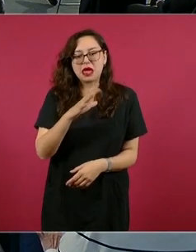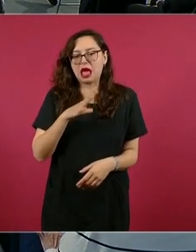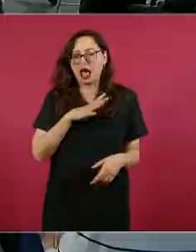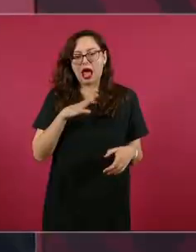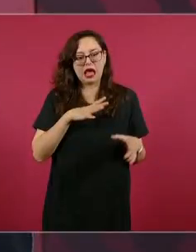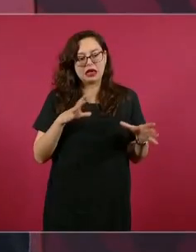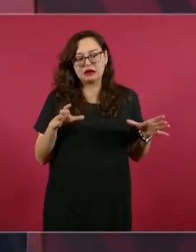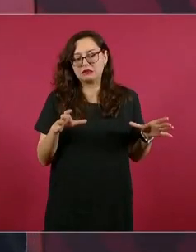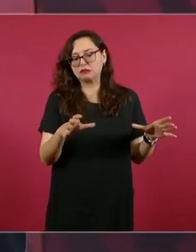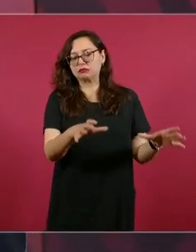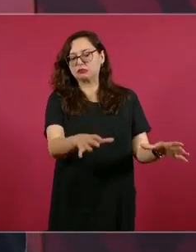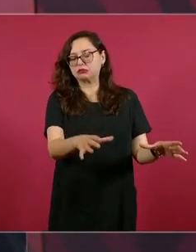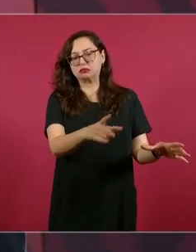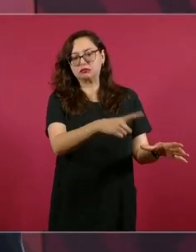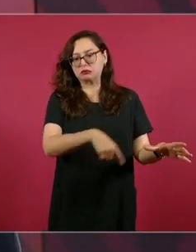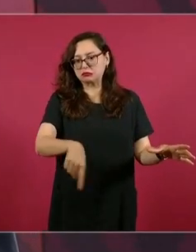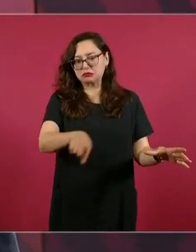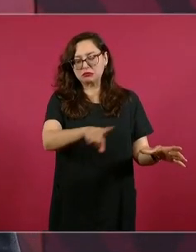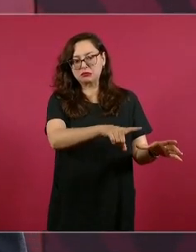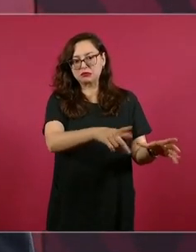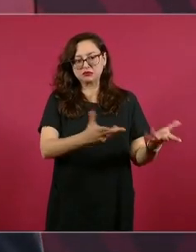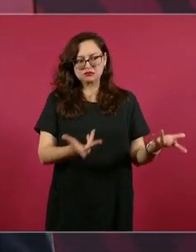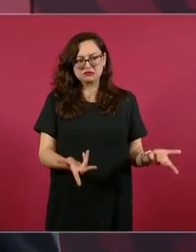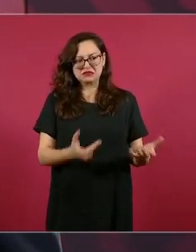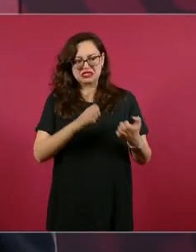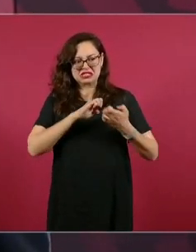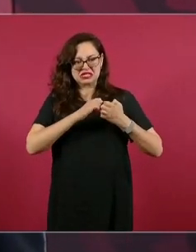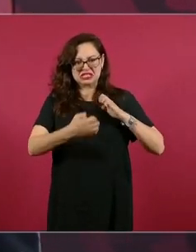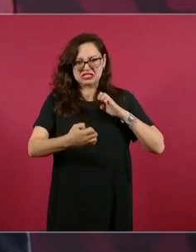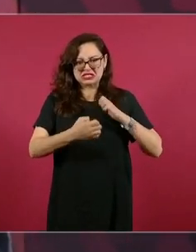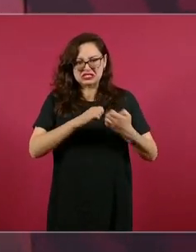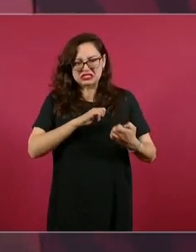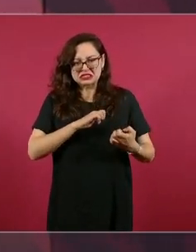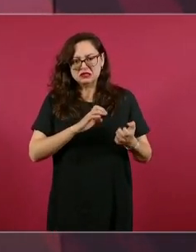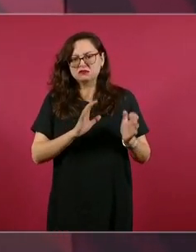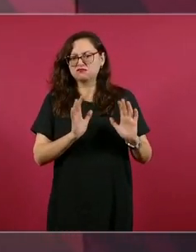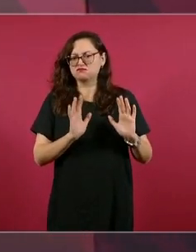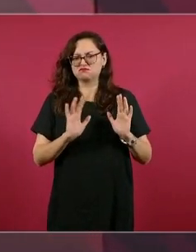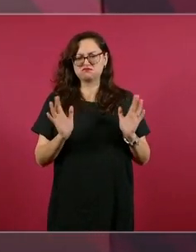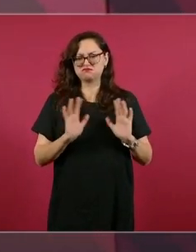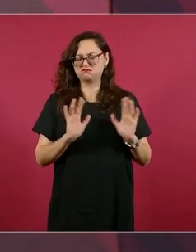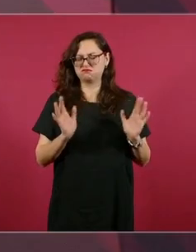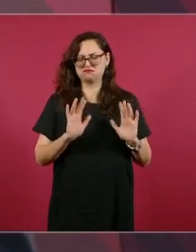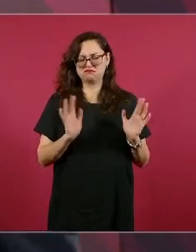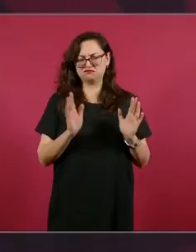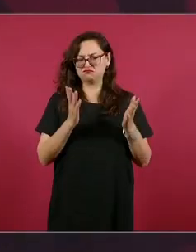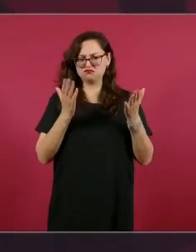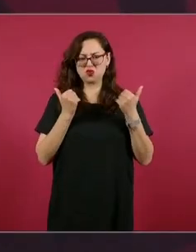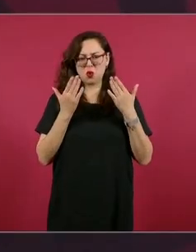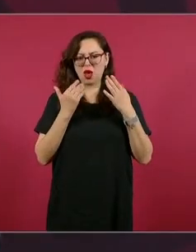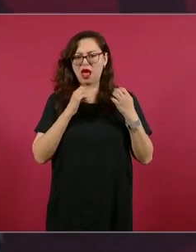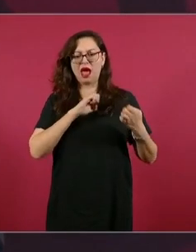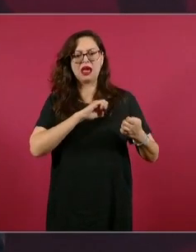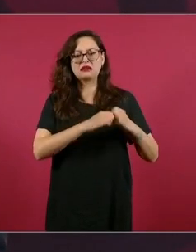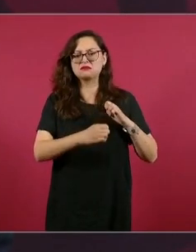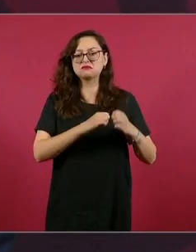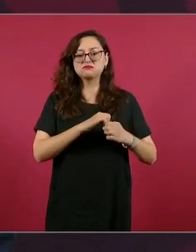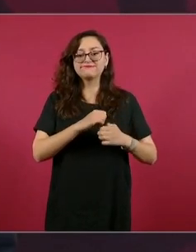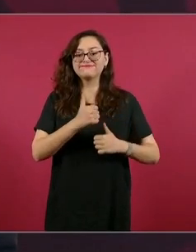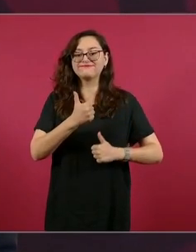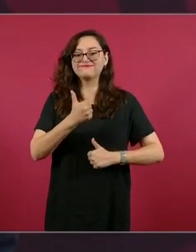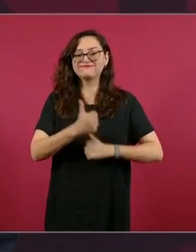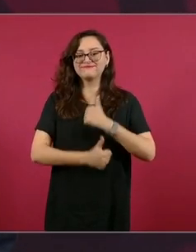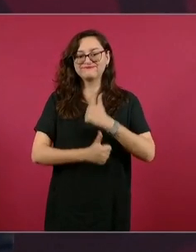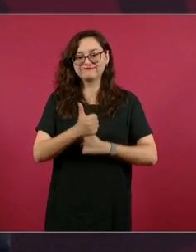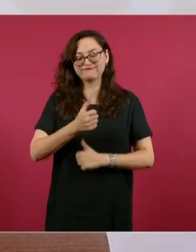verlos como enemigos a destruir, sino como